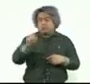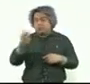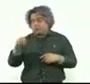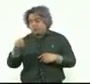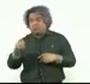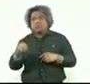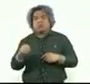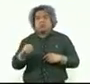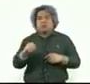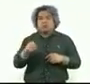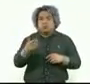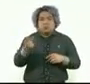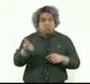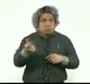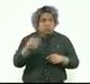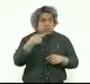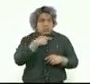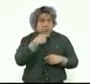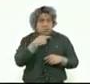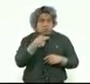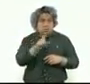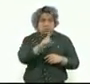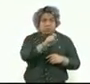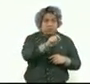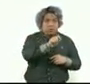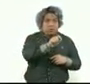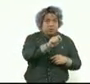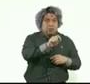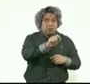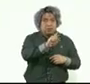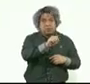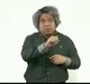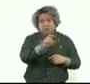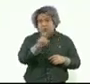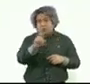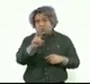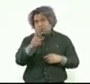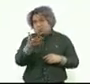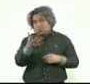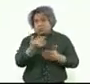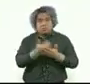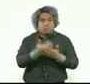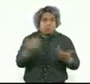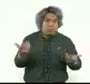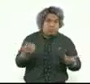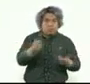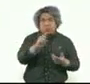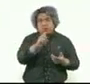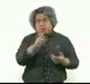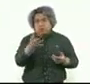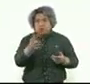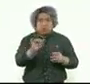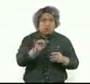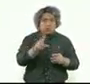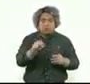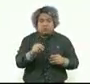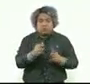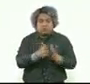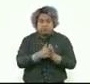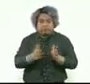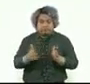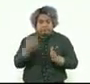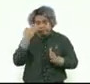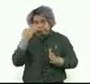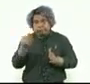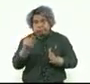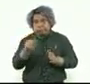¿se vacunaría inmediatamente después de los de 30 o se tendría que esperar un poquito más dado el periodo en el que recibieron